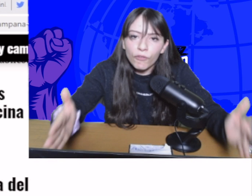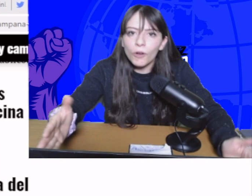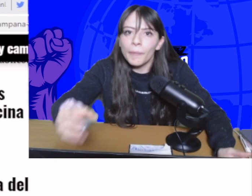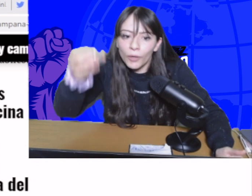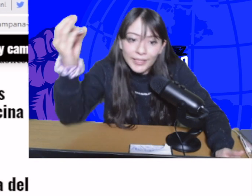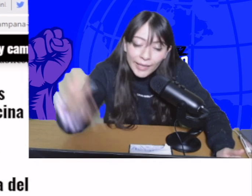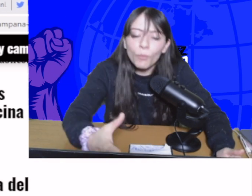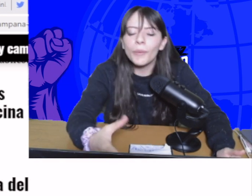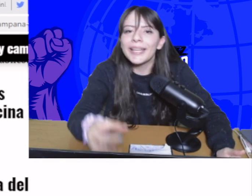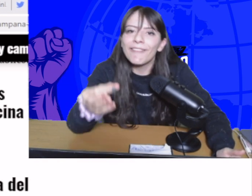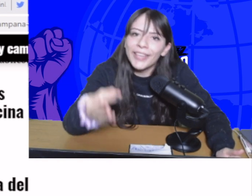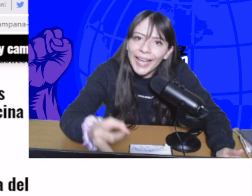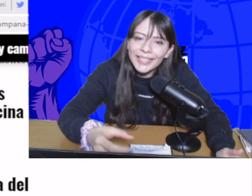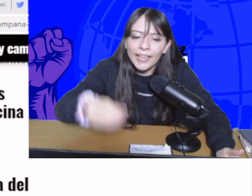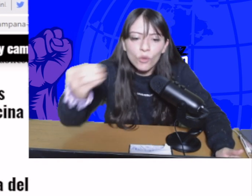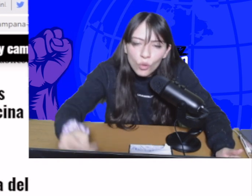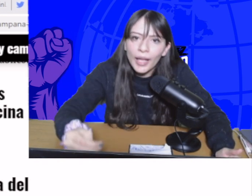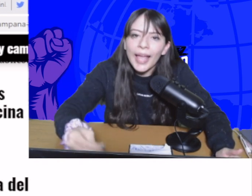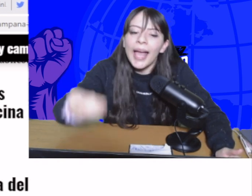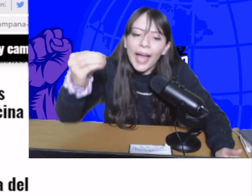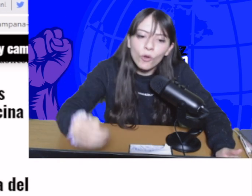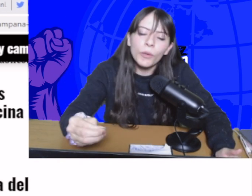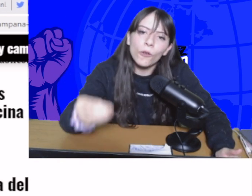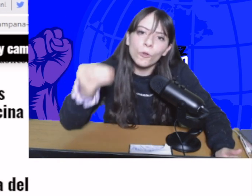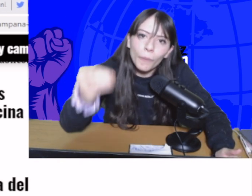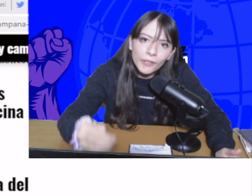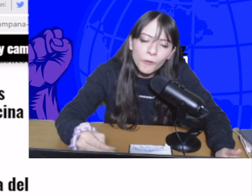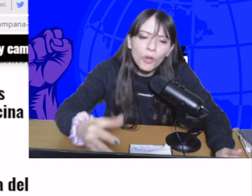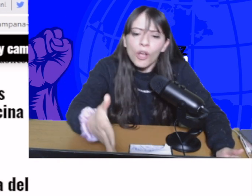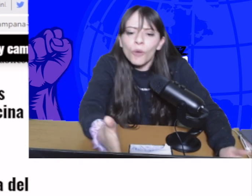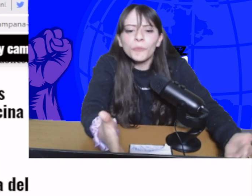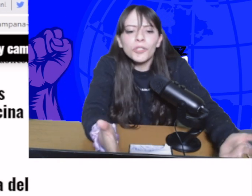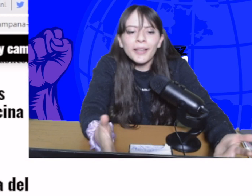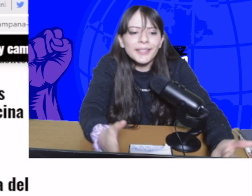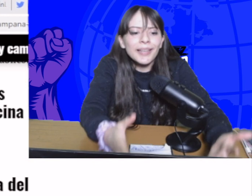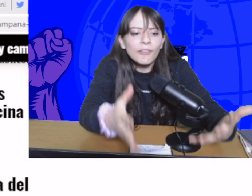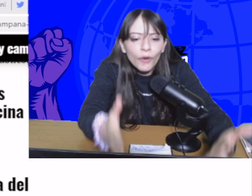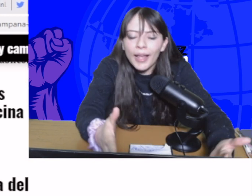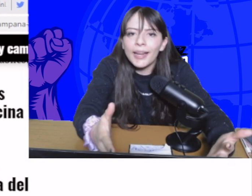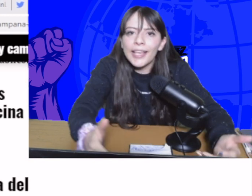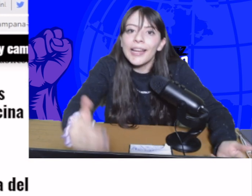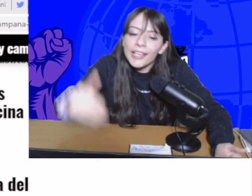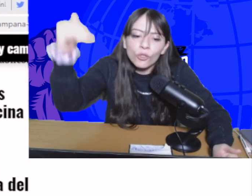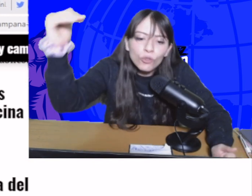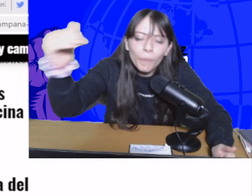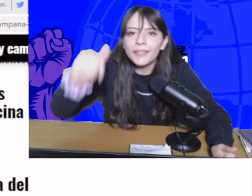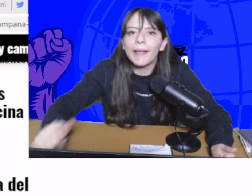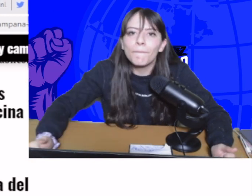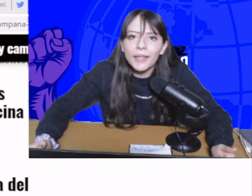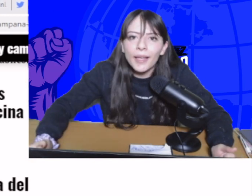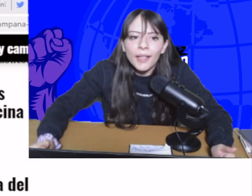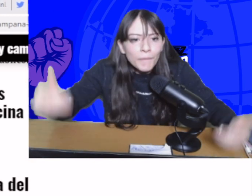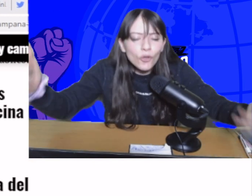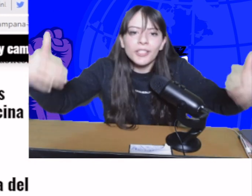se reforme porque se comprueba la ineficacia, que nunca han cumplido con su objetivo. ¿Cómo es posible que se le fueran estos topes